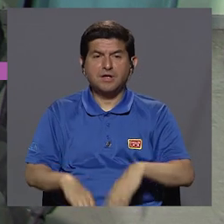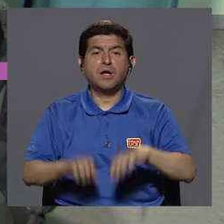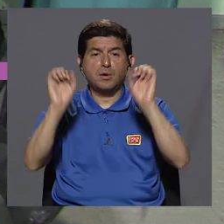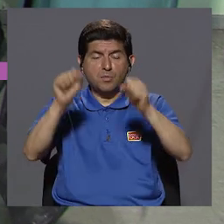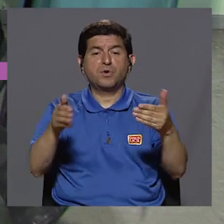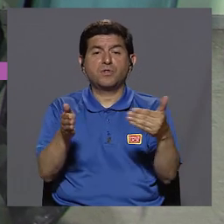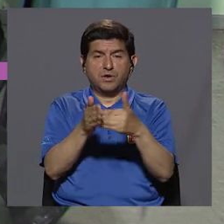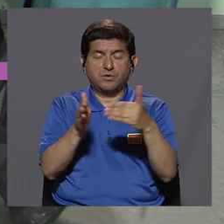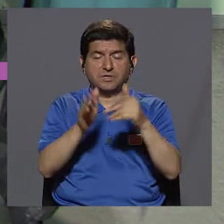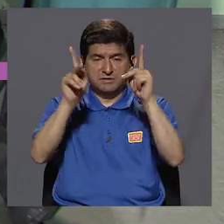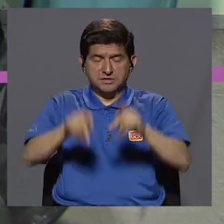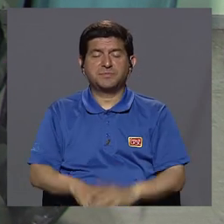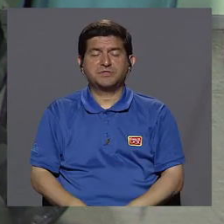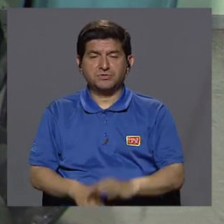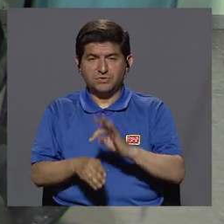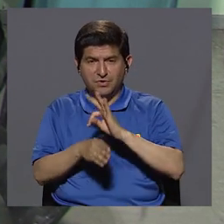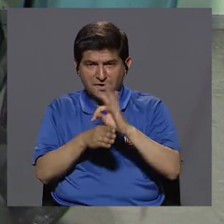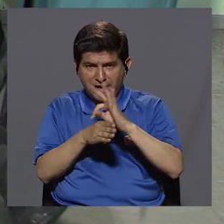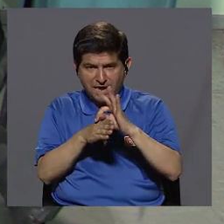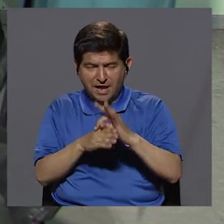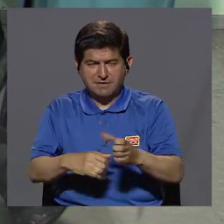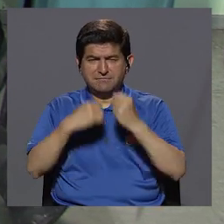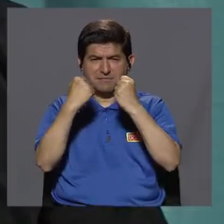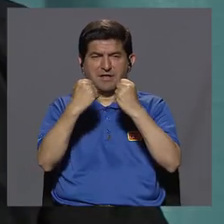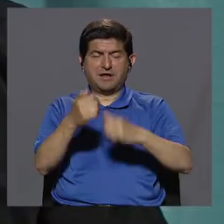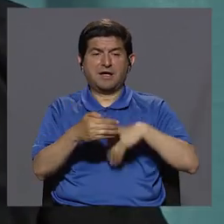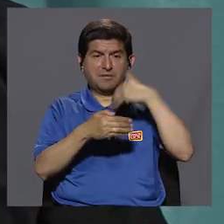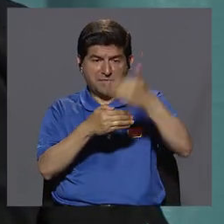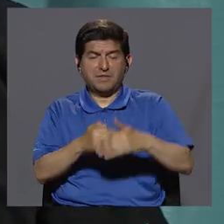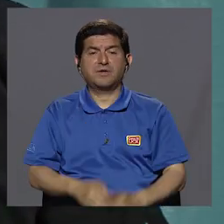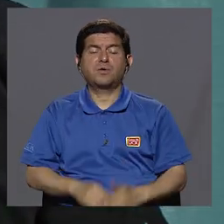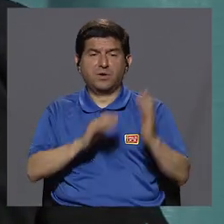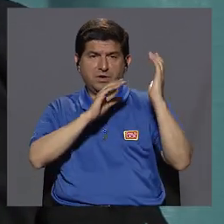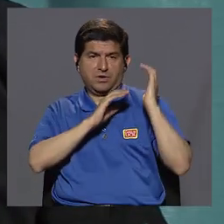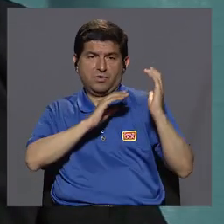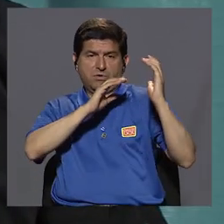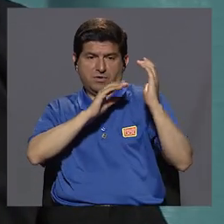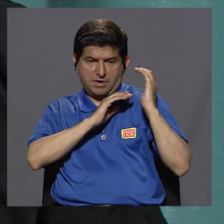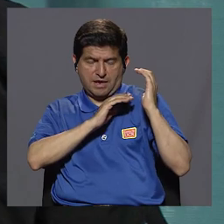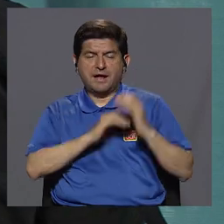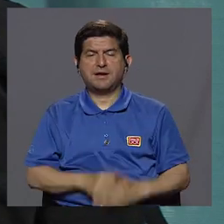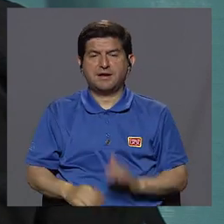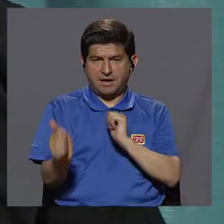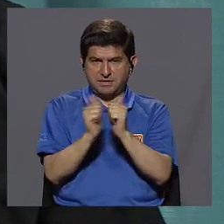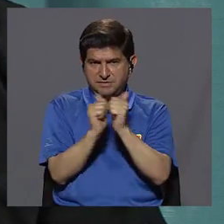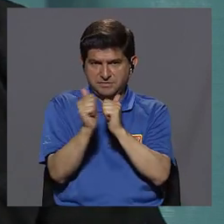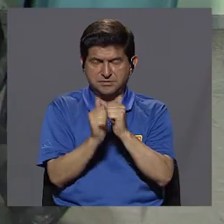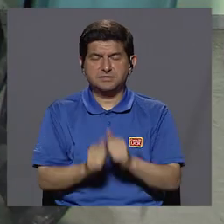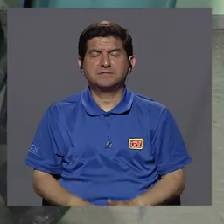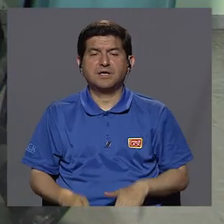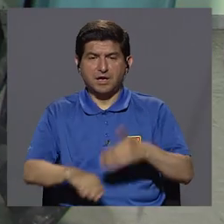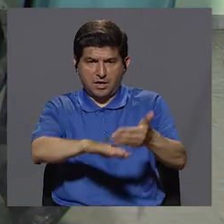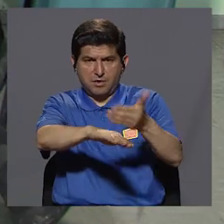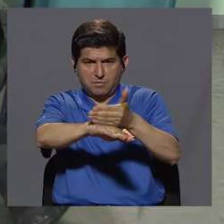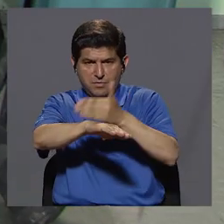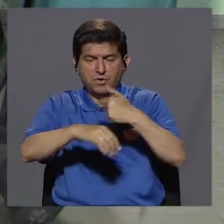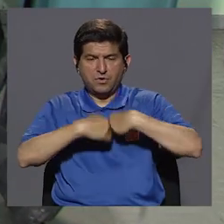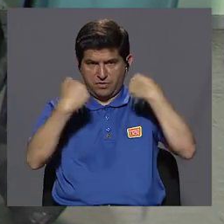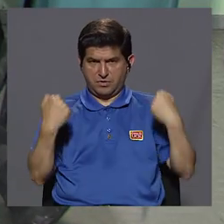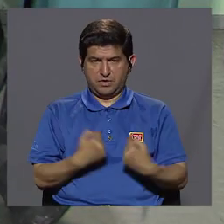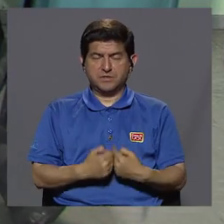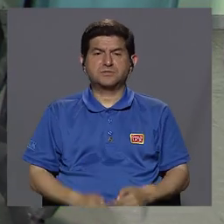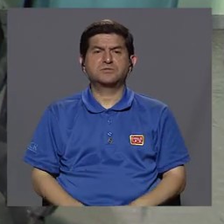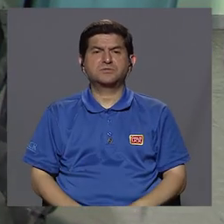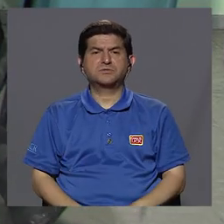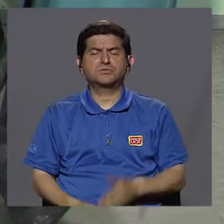la recuperación en terapia intensiva y posteriormente de esos seres las cargas de ejercicio en recuperación cardiaca la prueba de esfuerzo